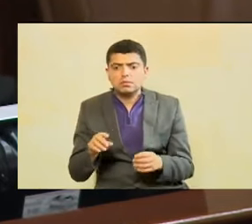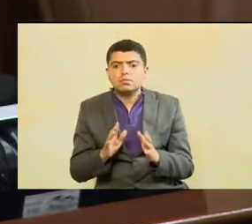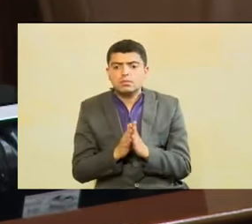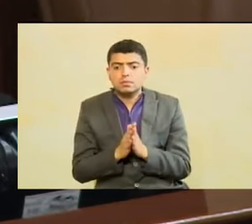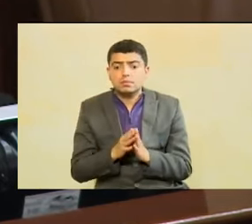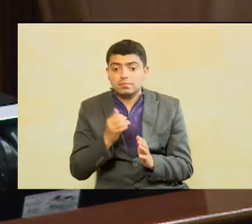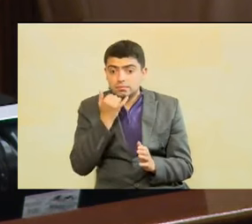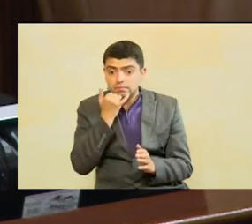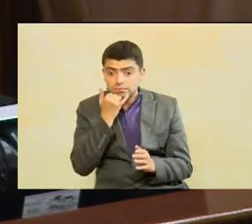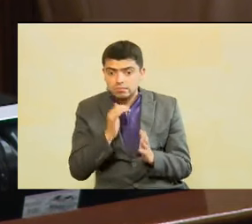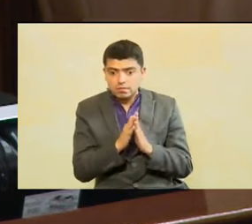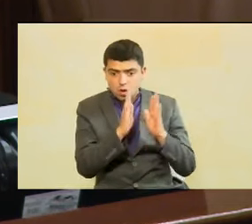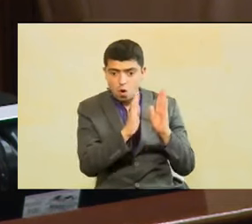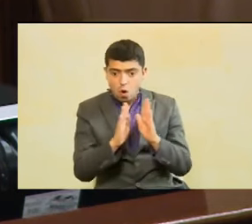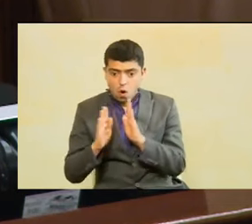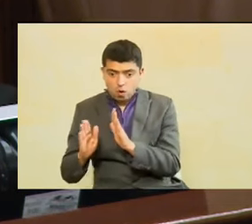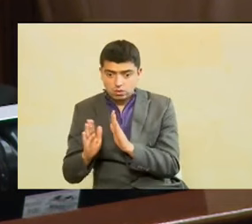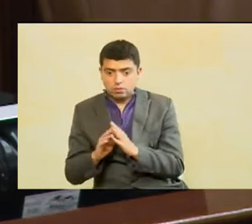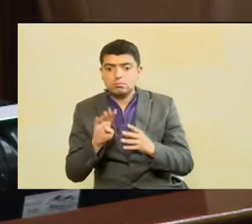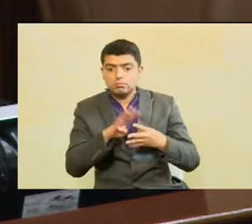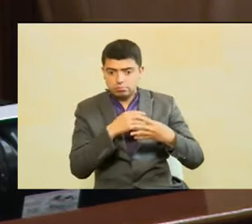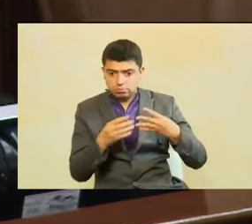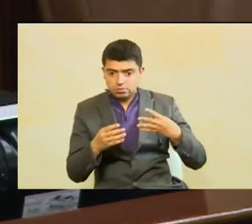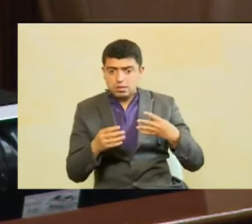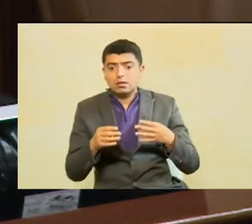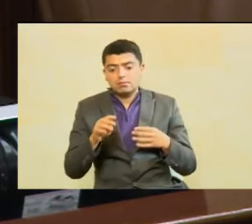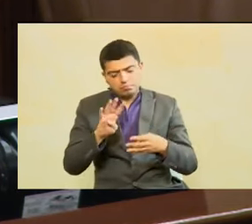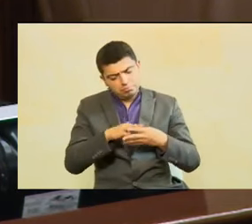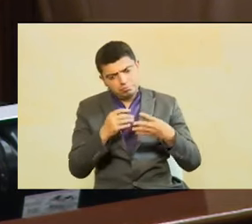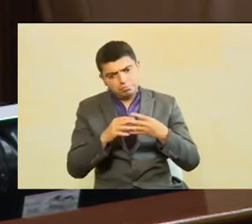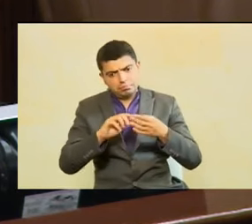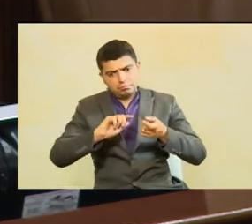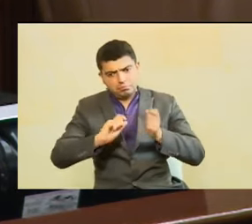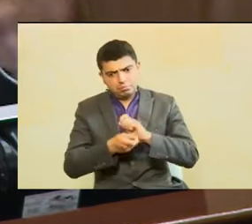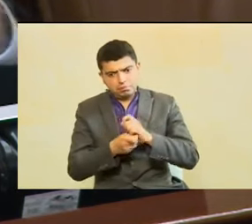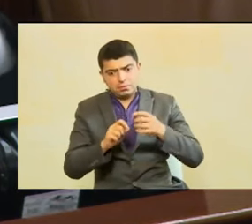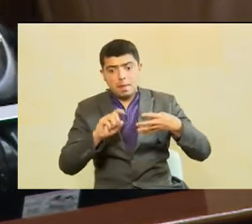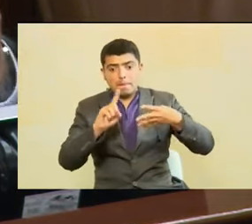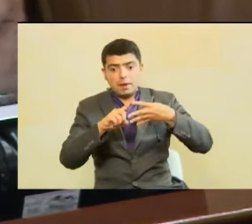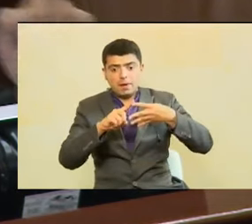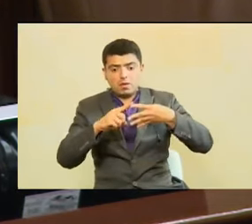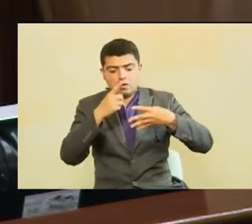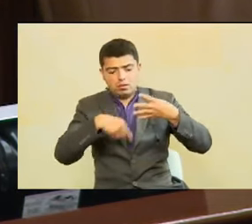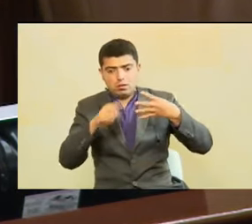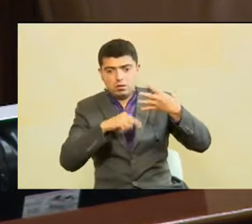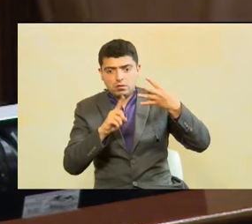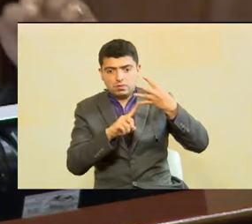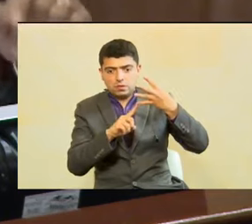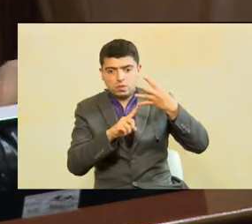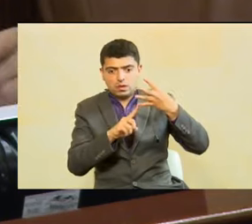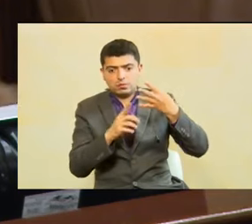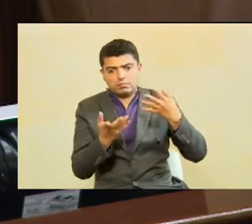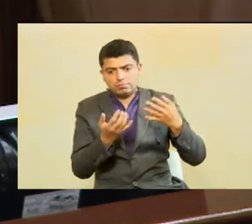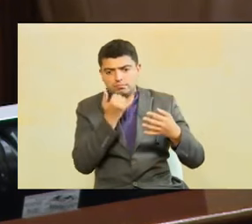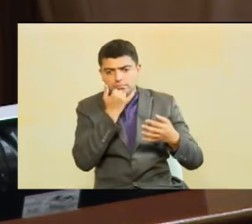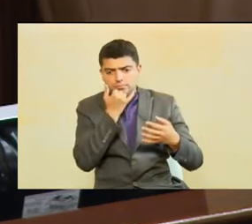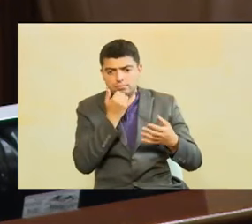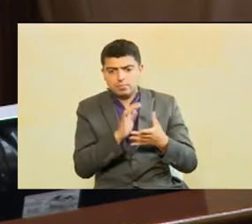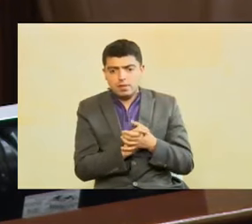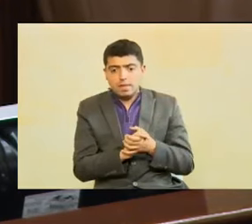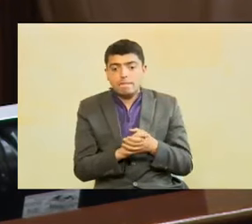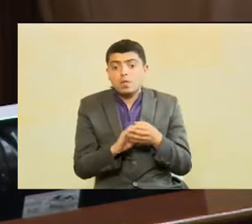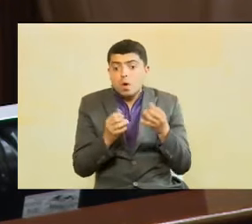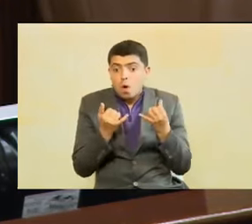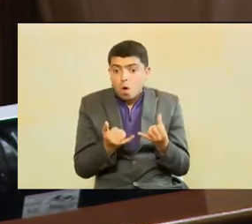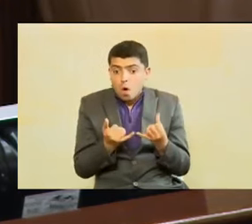orden del día y así fue se modificó el orden y pasó al punto cuarto es el que sigue de donde quedamos